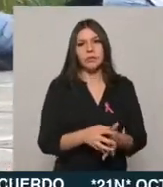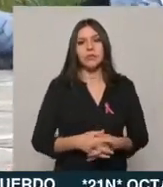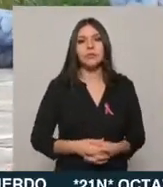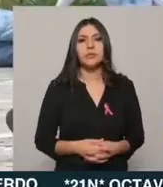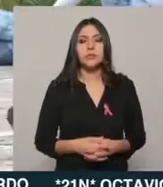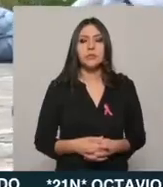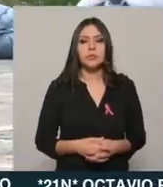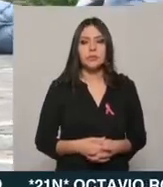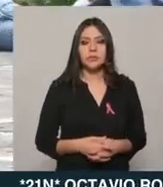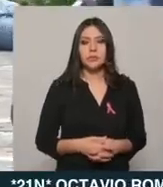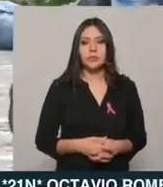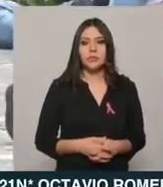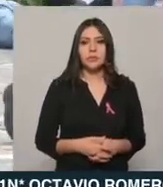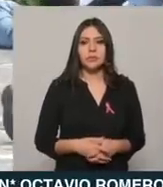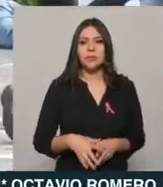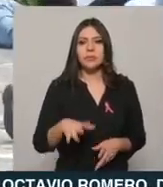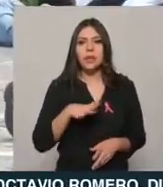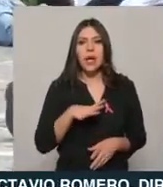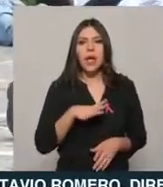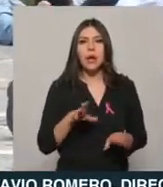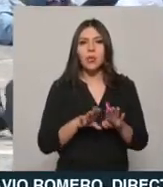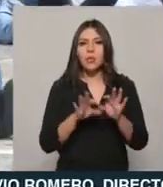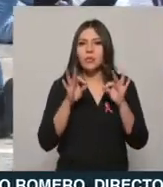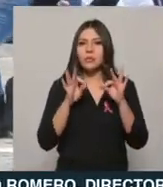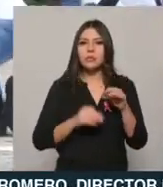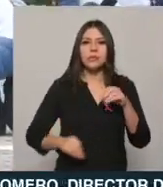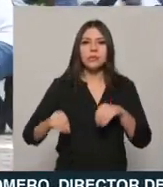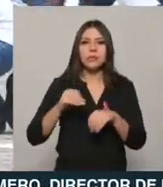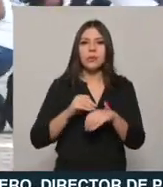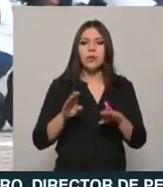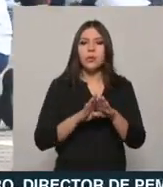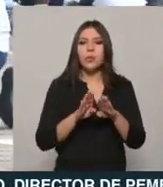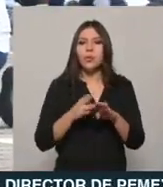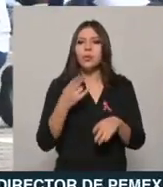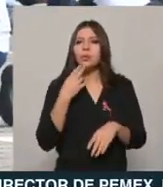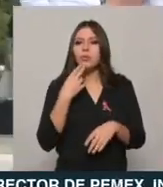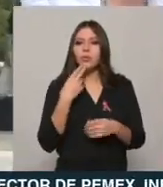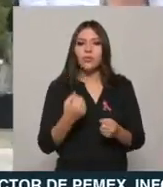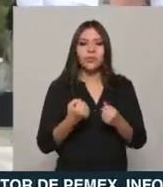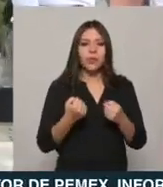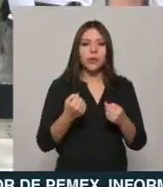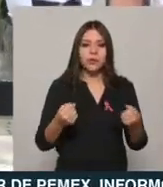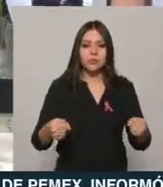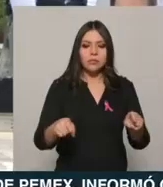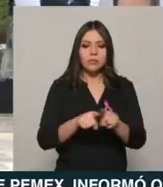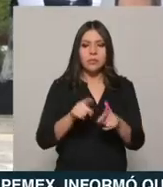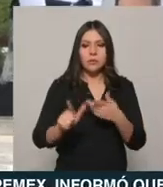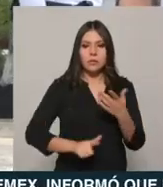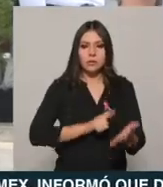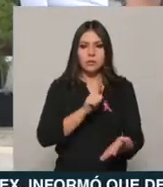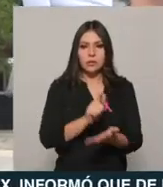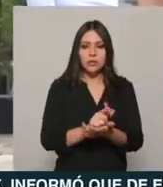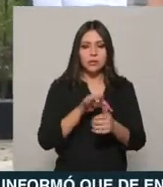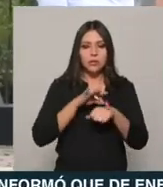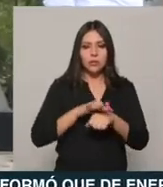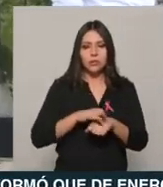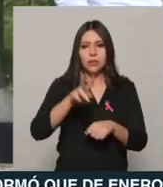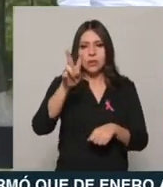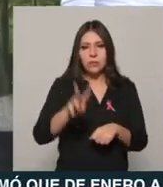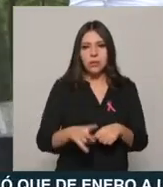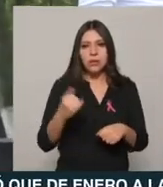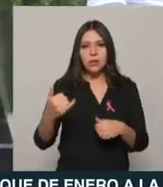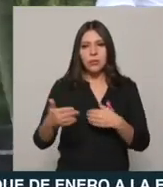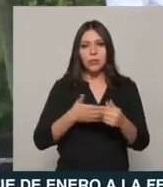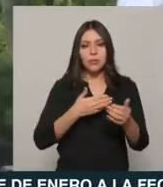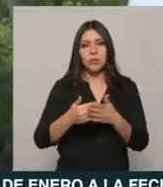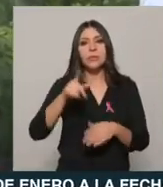debe existir un modelo del uso de la fuerza que se adecúe al marco jurídico, a la realidad y a la modernidad. El día